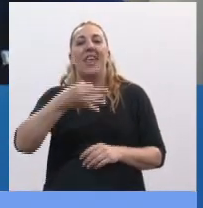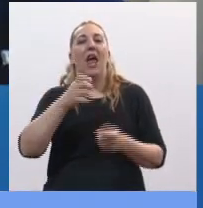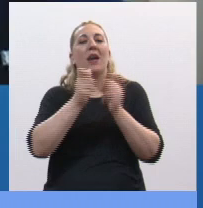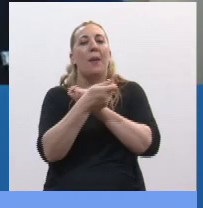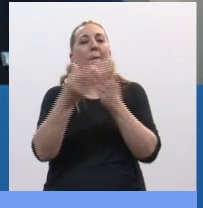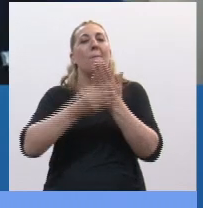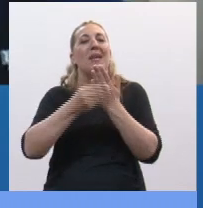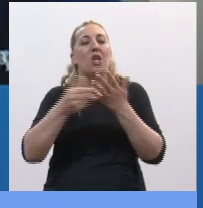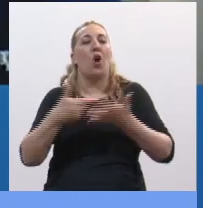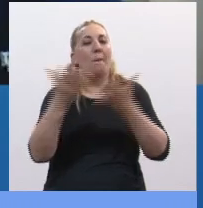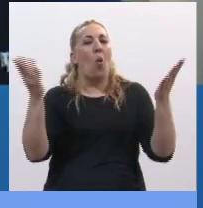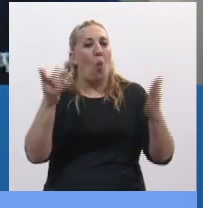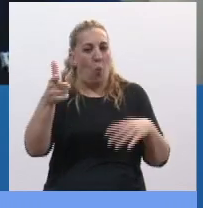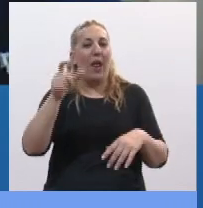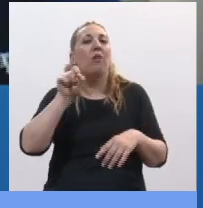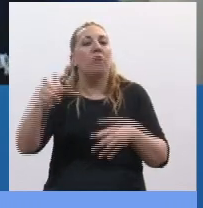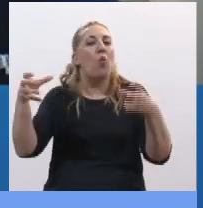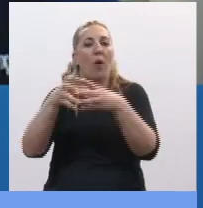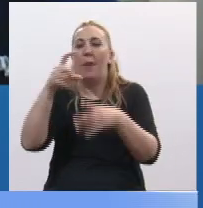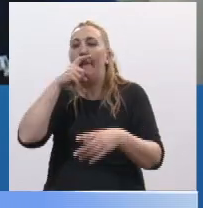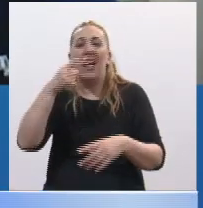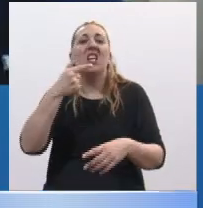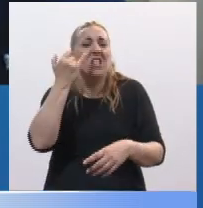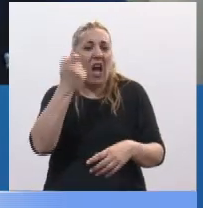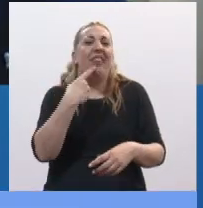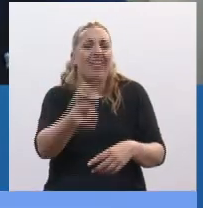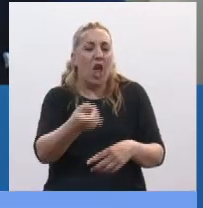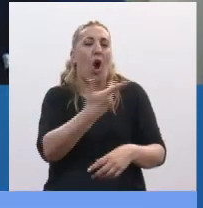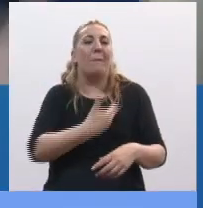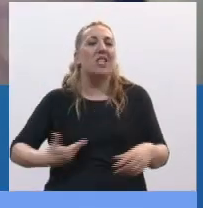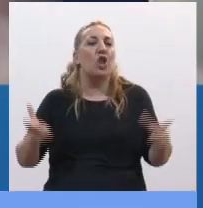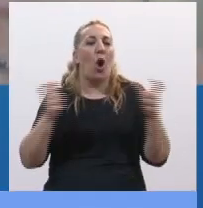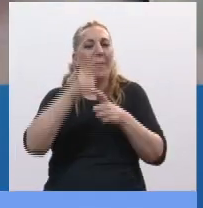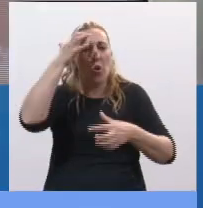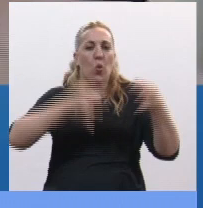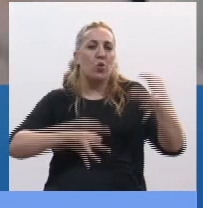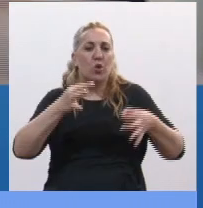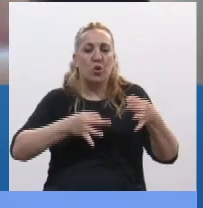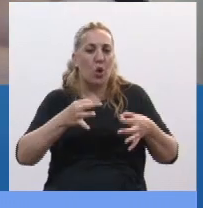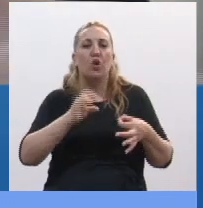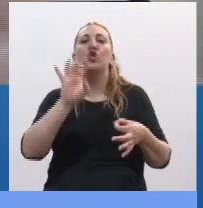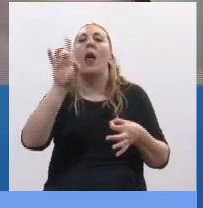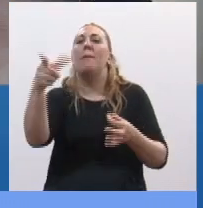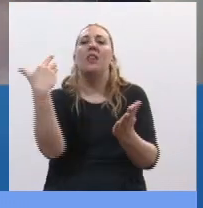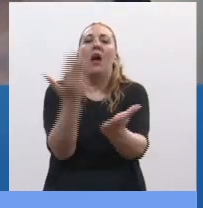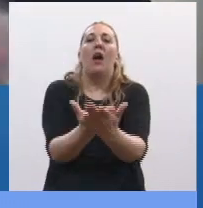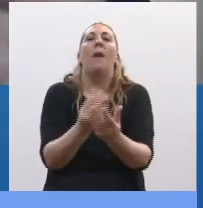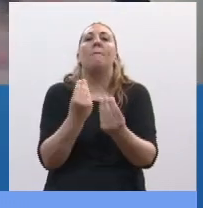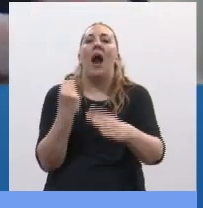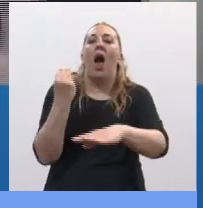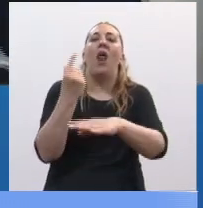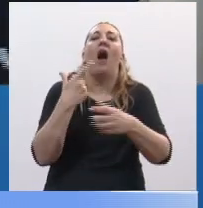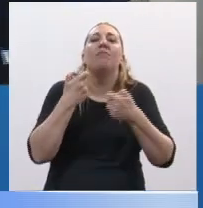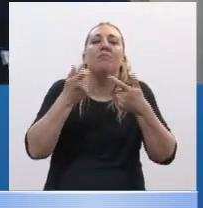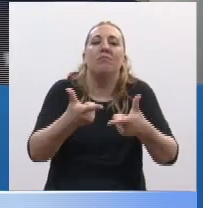señora presidenta, en el macrismo. Ya lo dijo el presidente de la Comisión de Justicia. solamente presentaban proyectos para